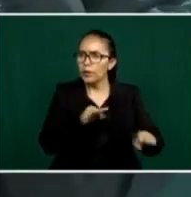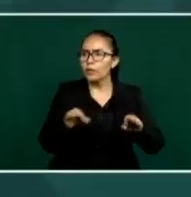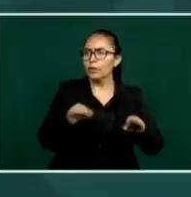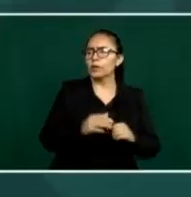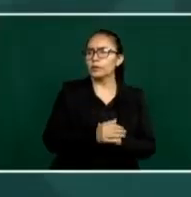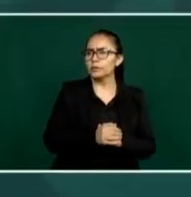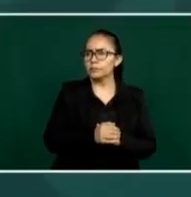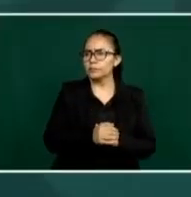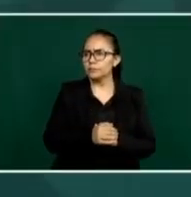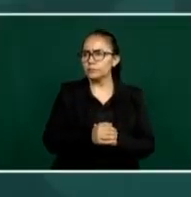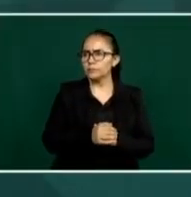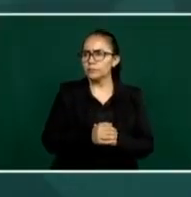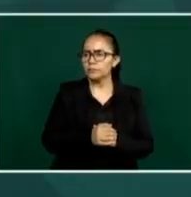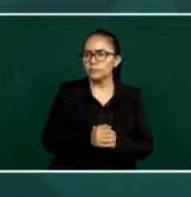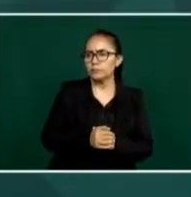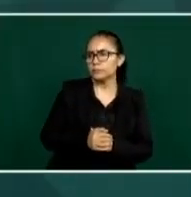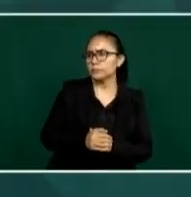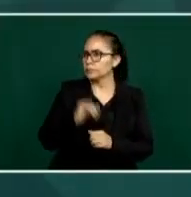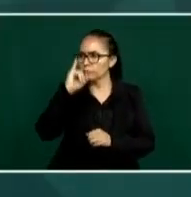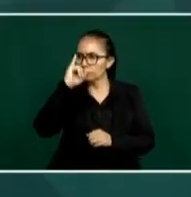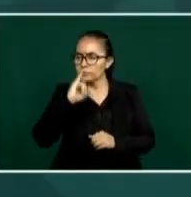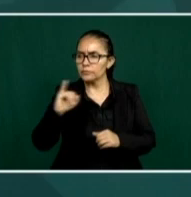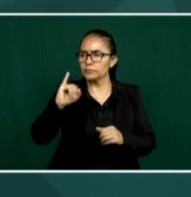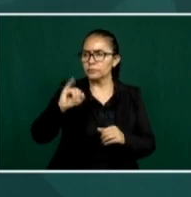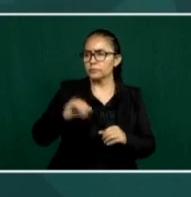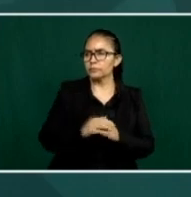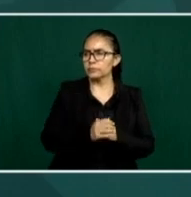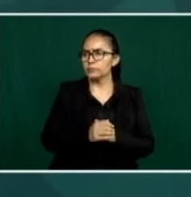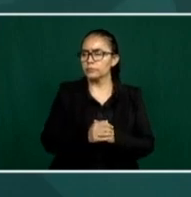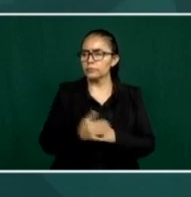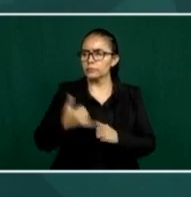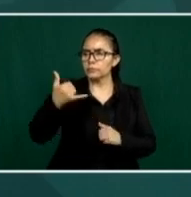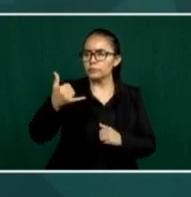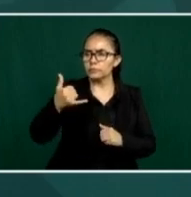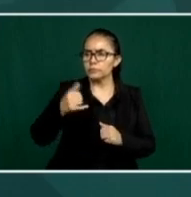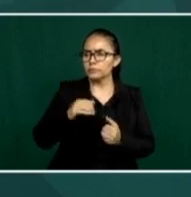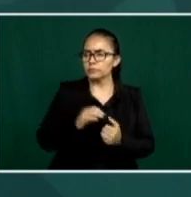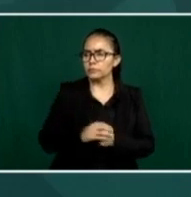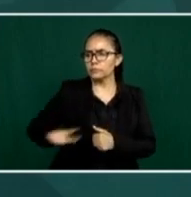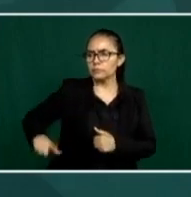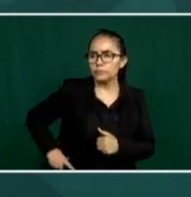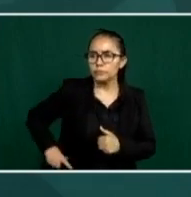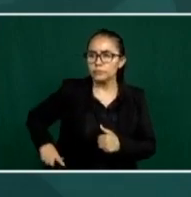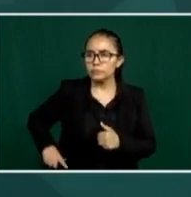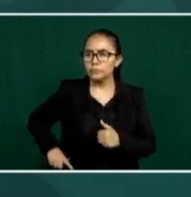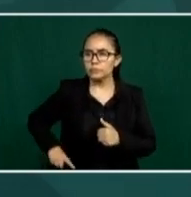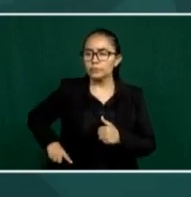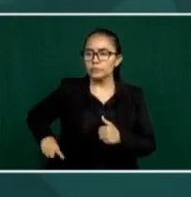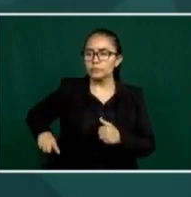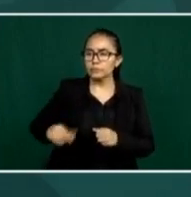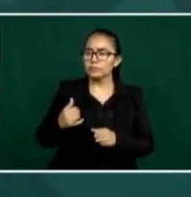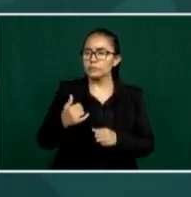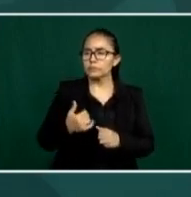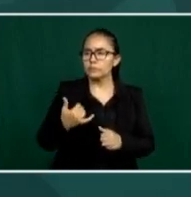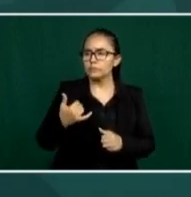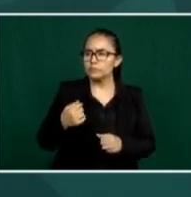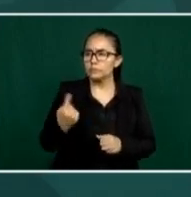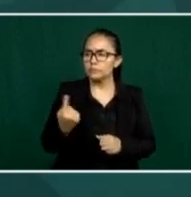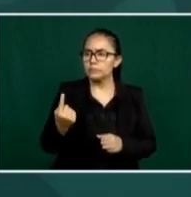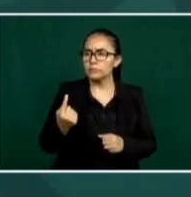representantes patronales y por el gobierno, que